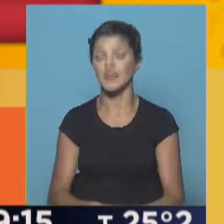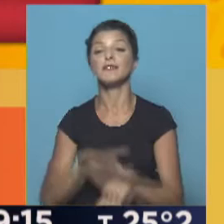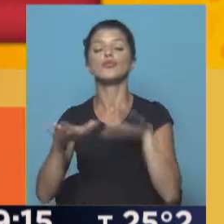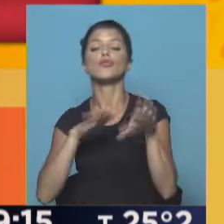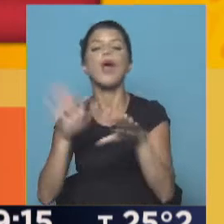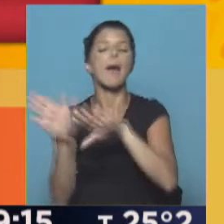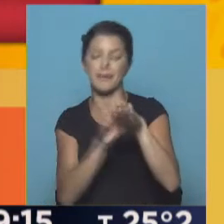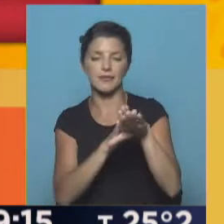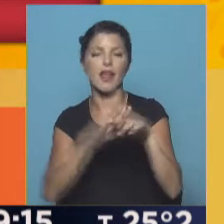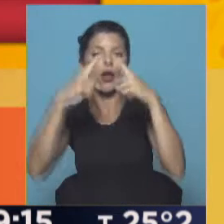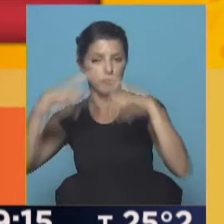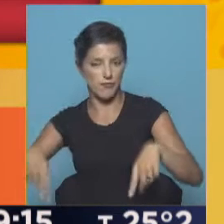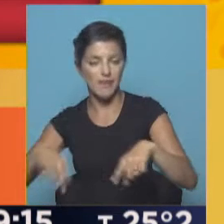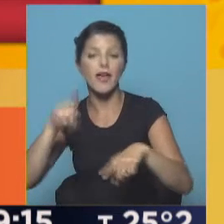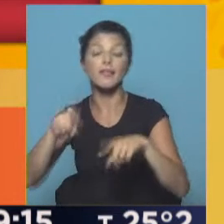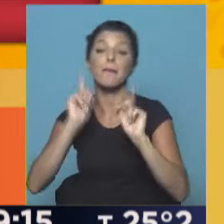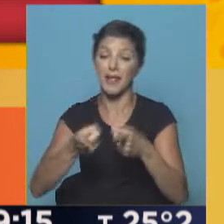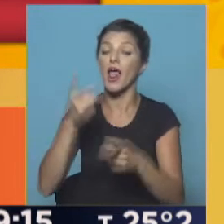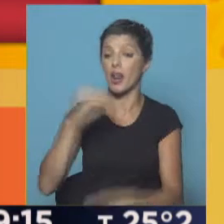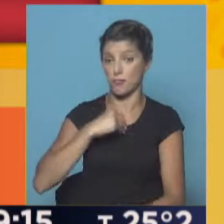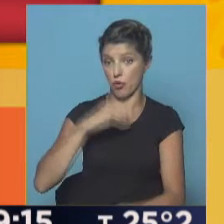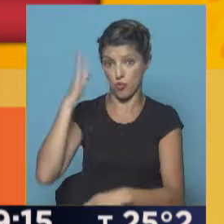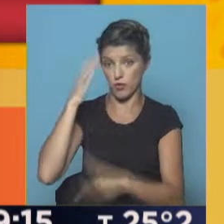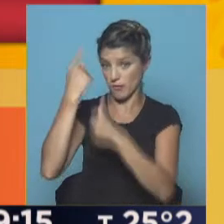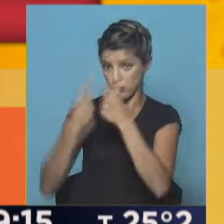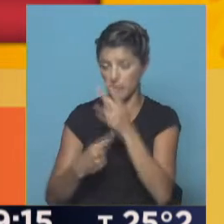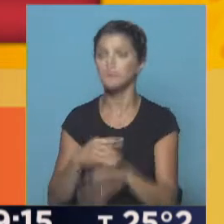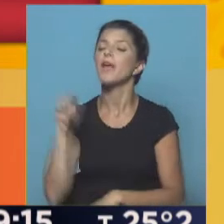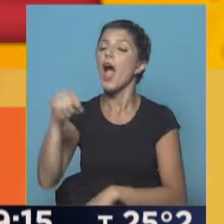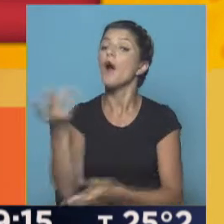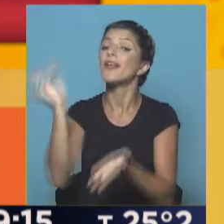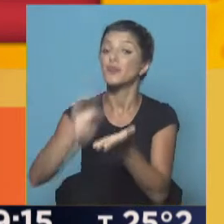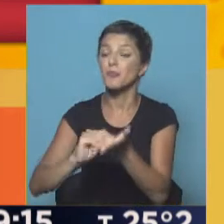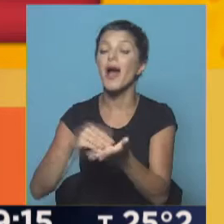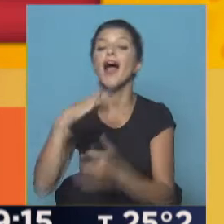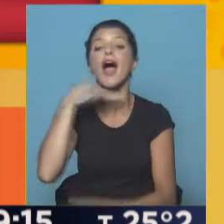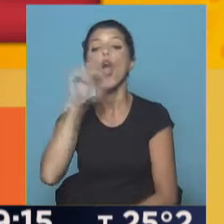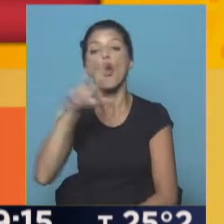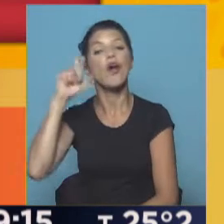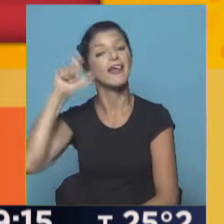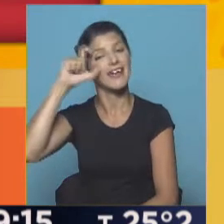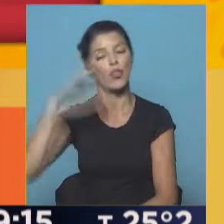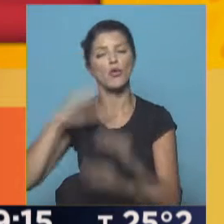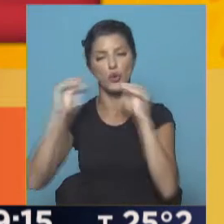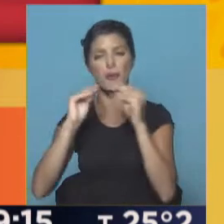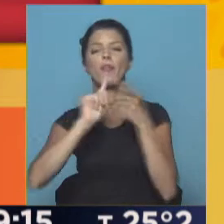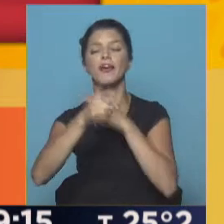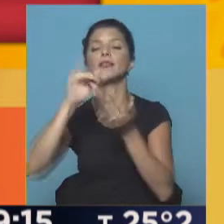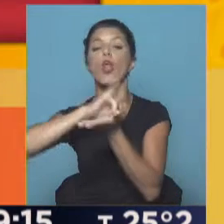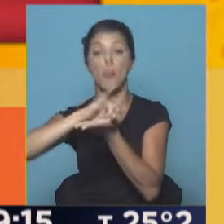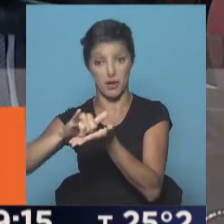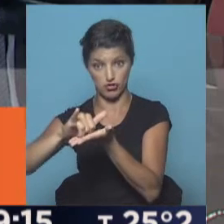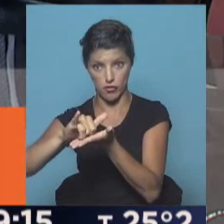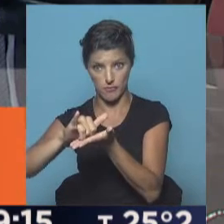los estadounidenses ayer. Gabriel, sumamos ya mismo a Jorge Elías, uno de nuestros enviados en Nueva York, para tener desde el lugar donde se ha estado